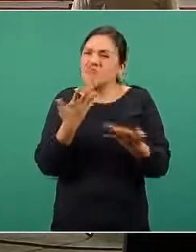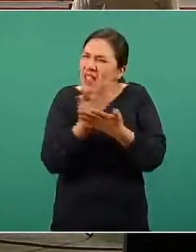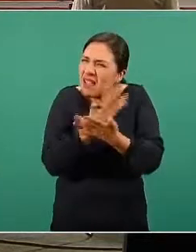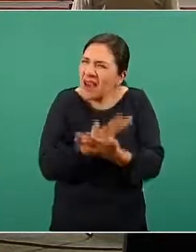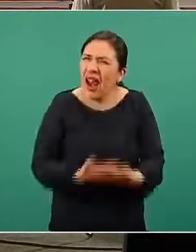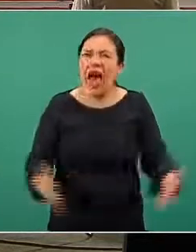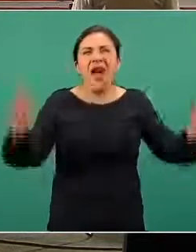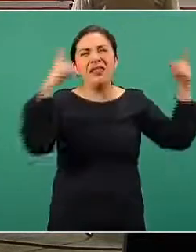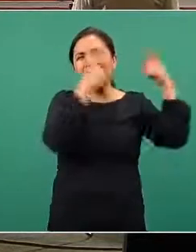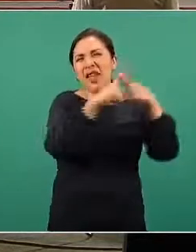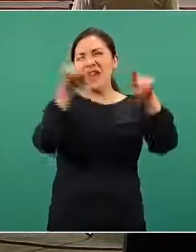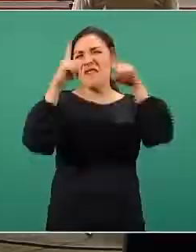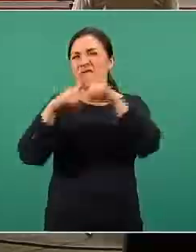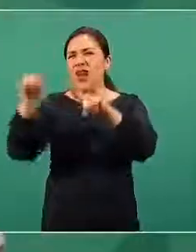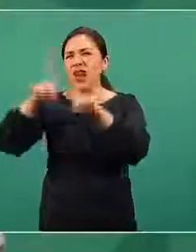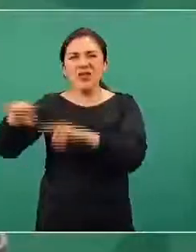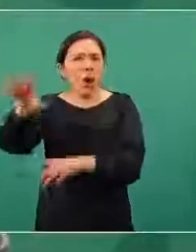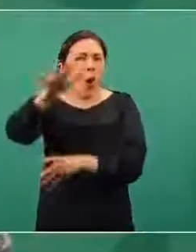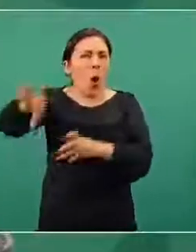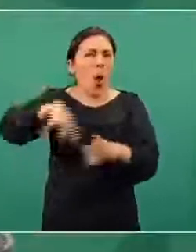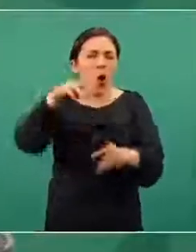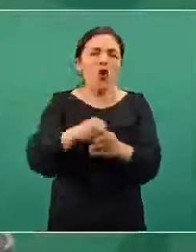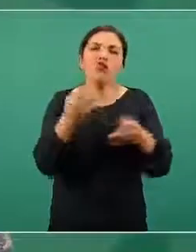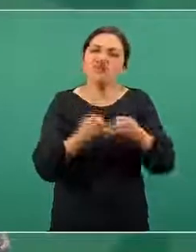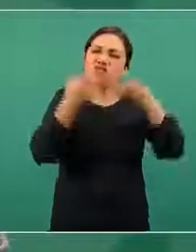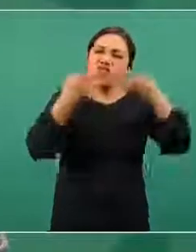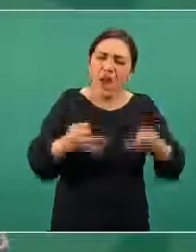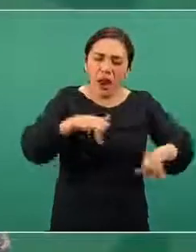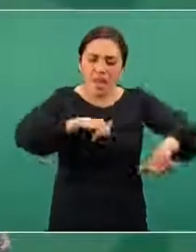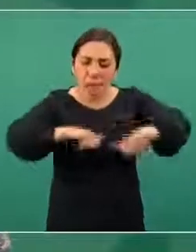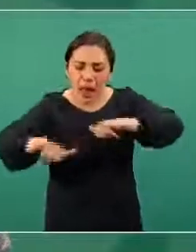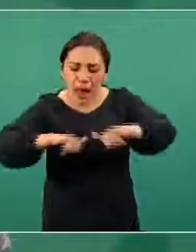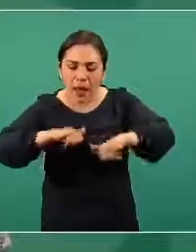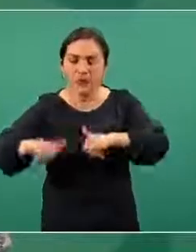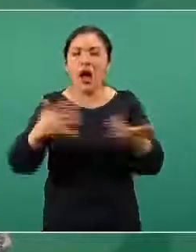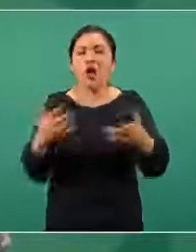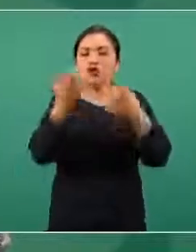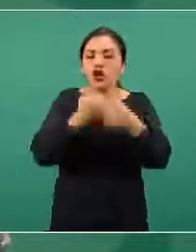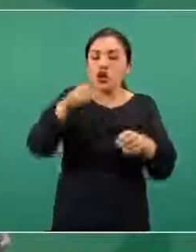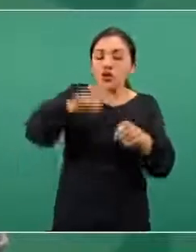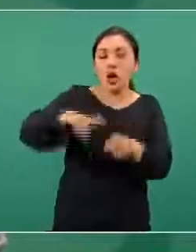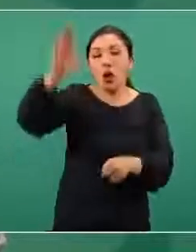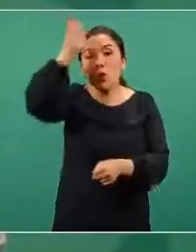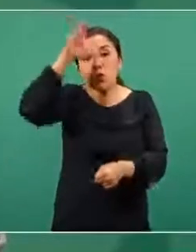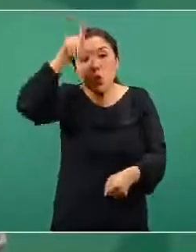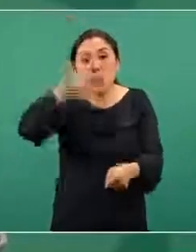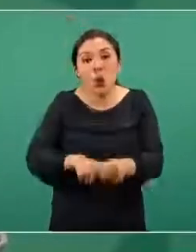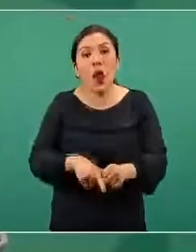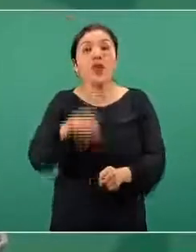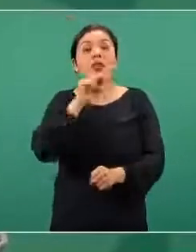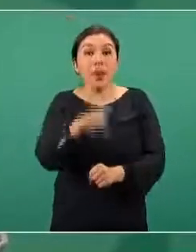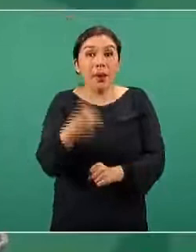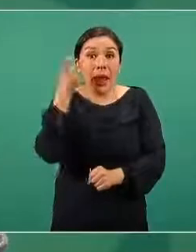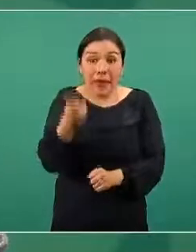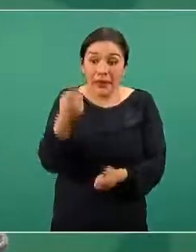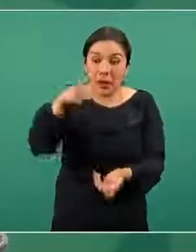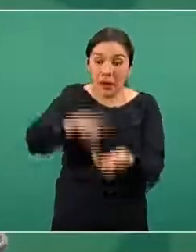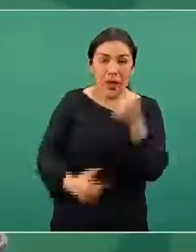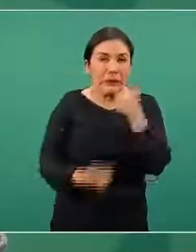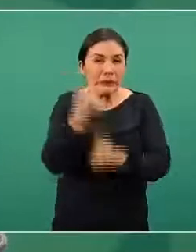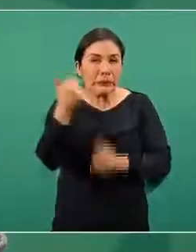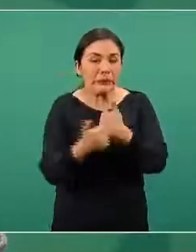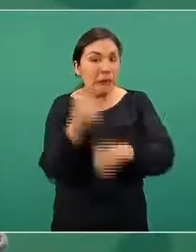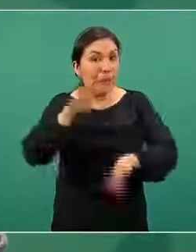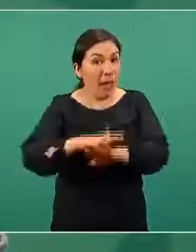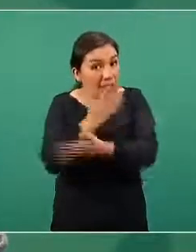grandes diversidades en todos los sentidos, territoriales, geográficas, sociales, culturales, y obviamente esto representa retos